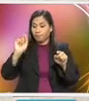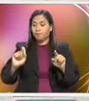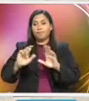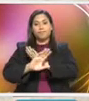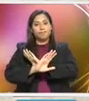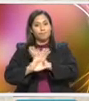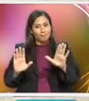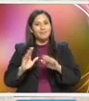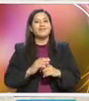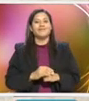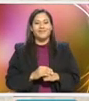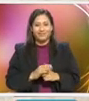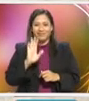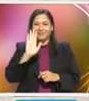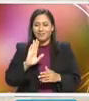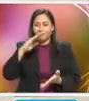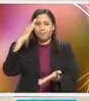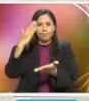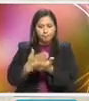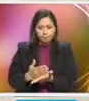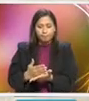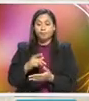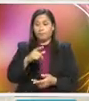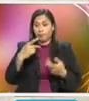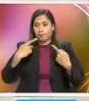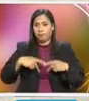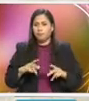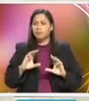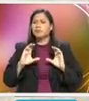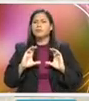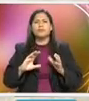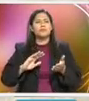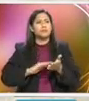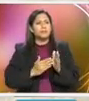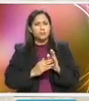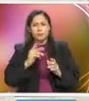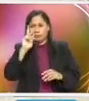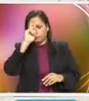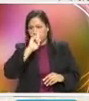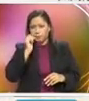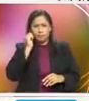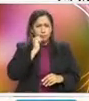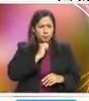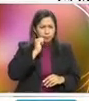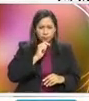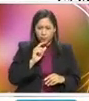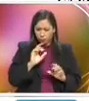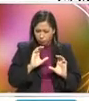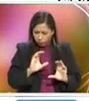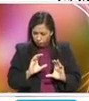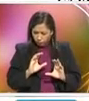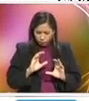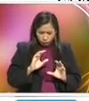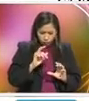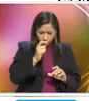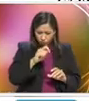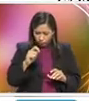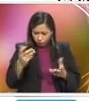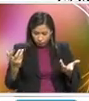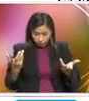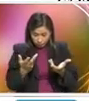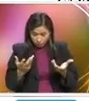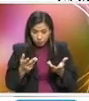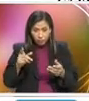terminé. Entonces, eso nos habla de una persona muy cuidadosa en toda la elaboración y en todas las formas de lo que está